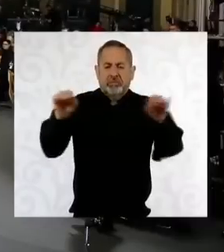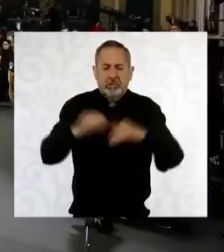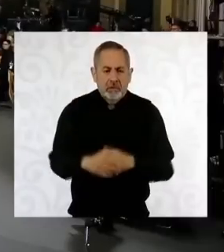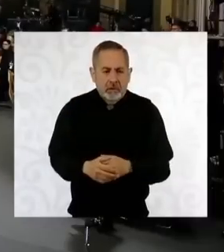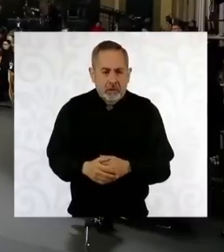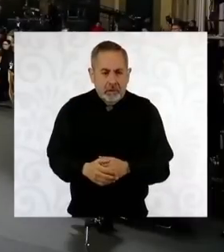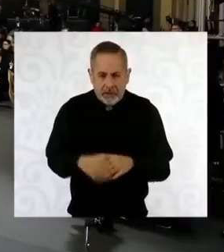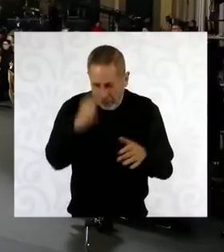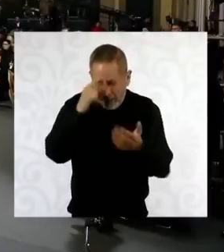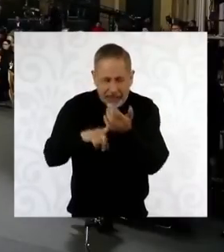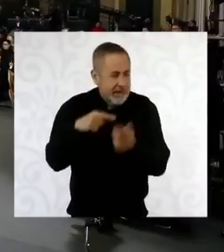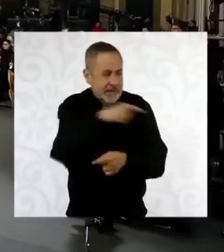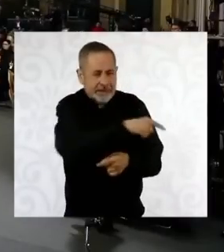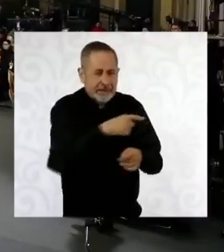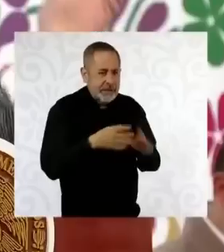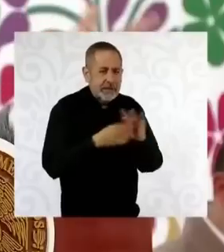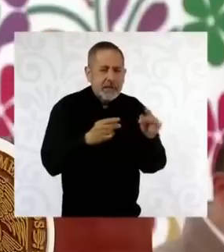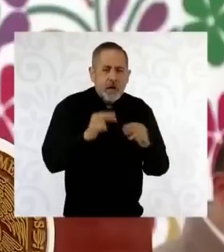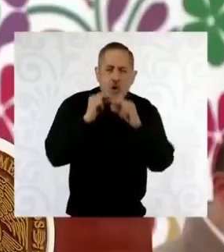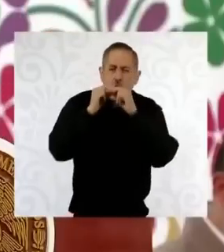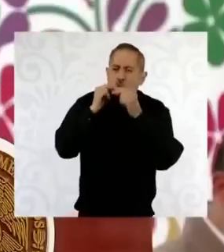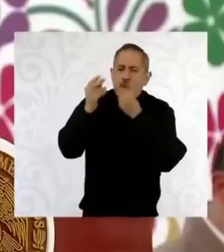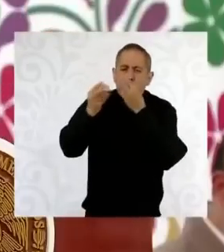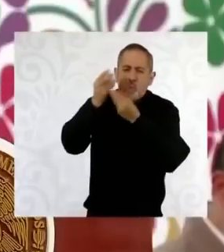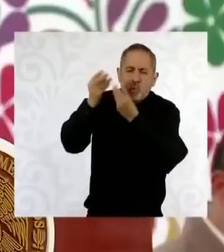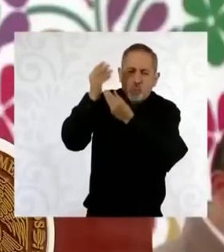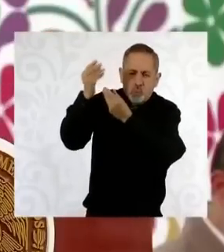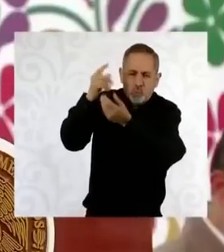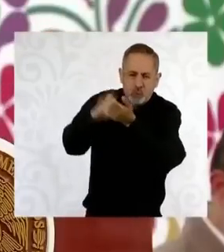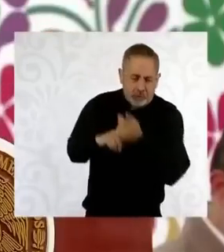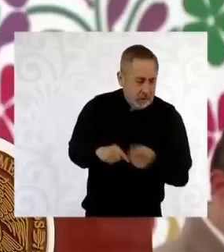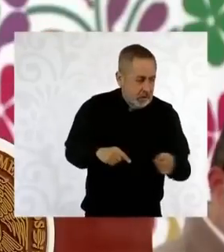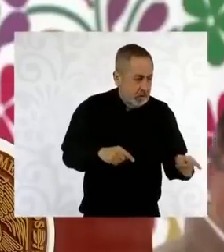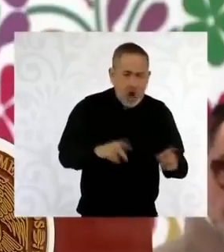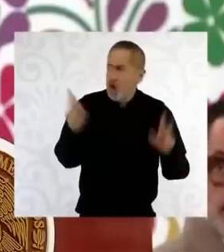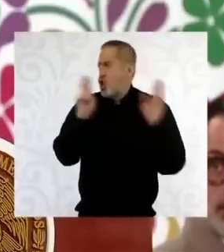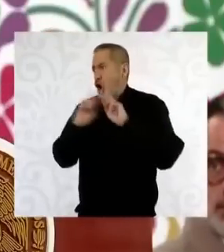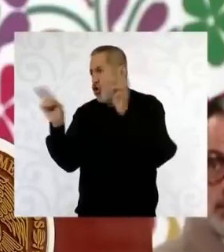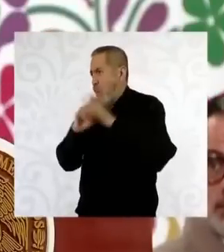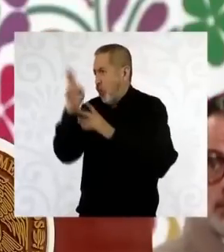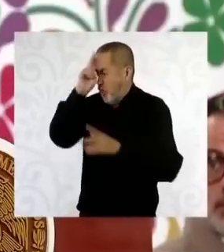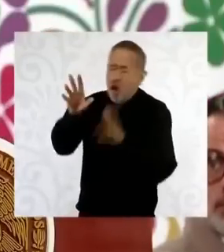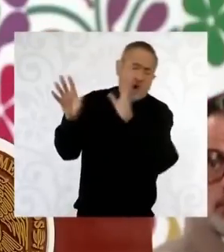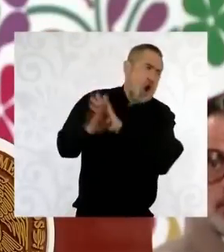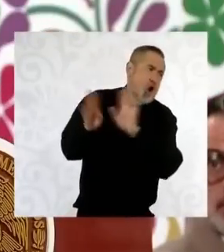iban a prohibir? Leí que creo que en Bélgica, ¿no? Ya se prohibieron los vapeadores.